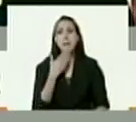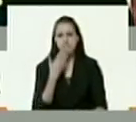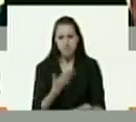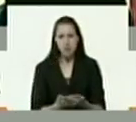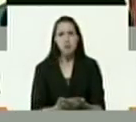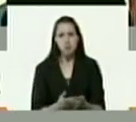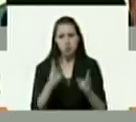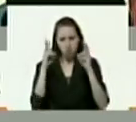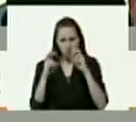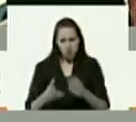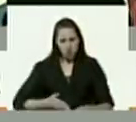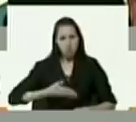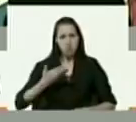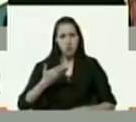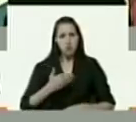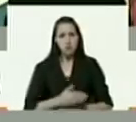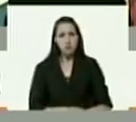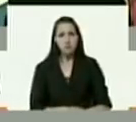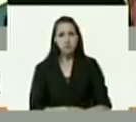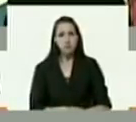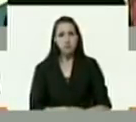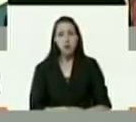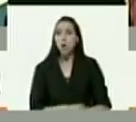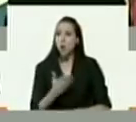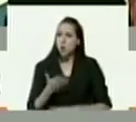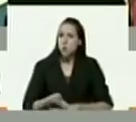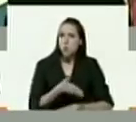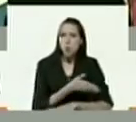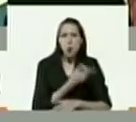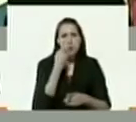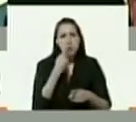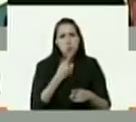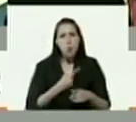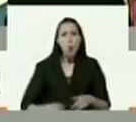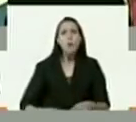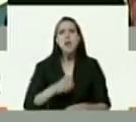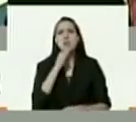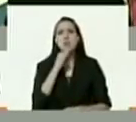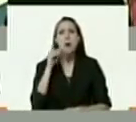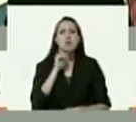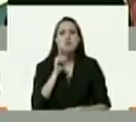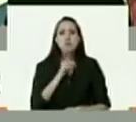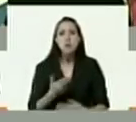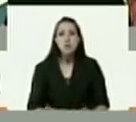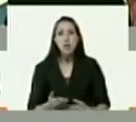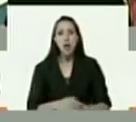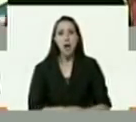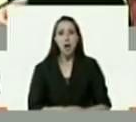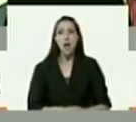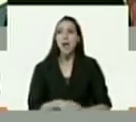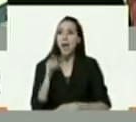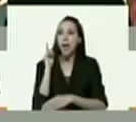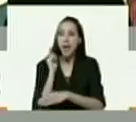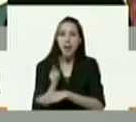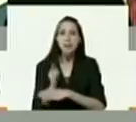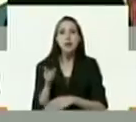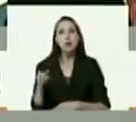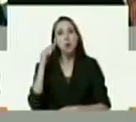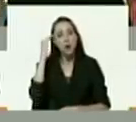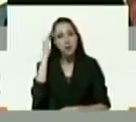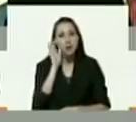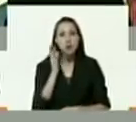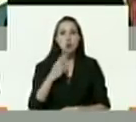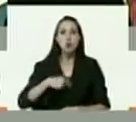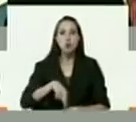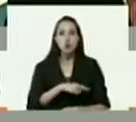rigor, pero no tomando información, que es la crítica que le tenemos al equipo de la alta comisionada y que le podemos tener